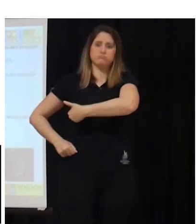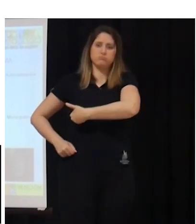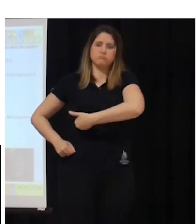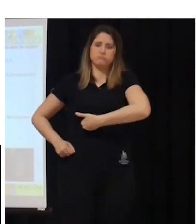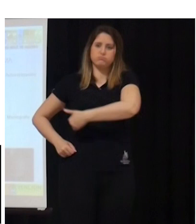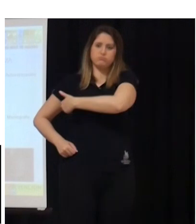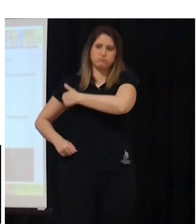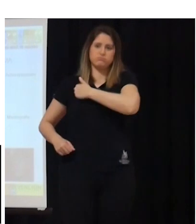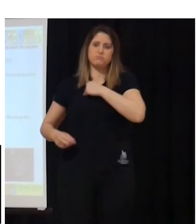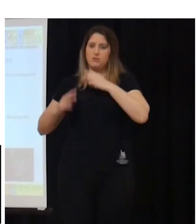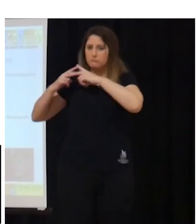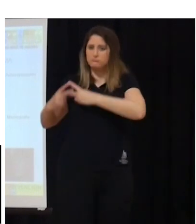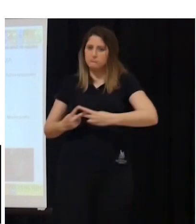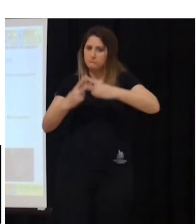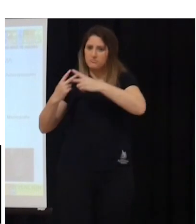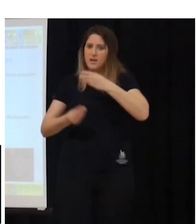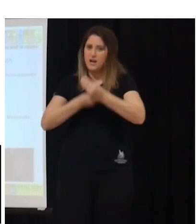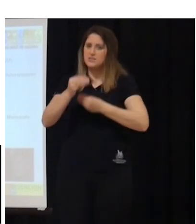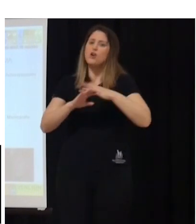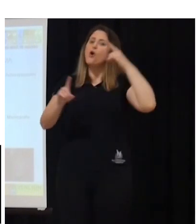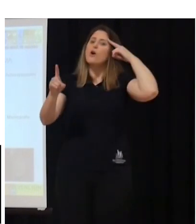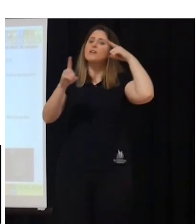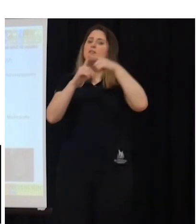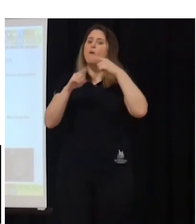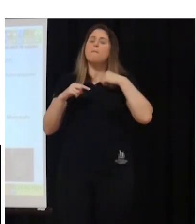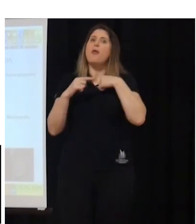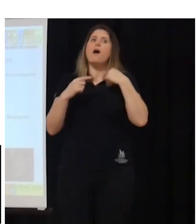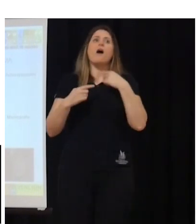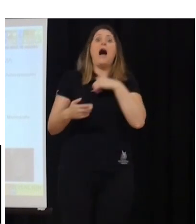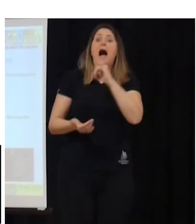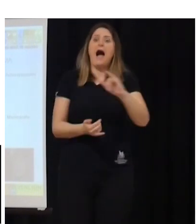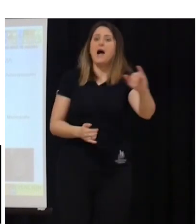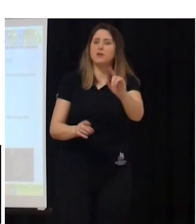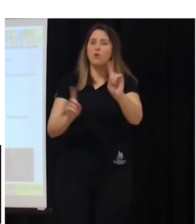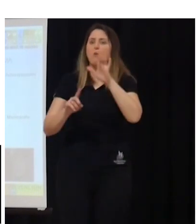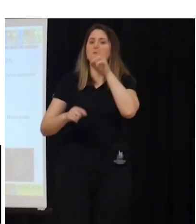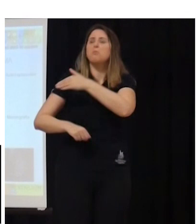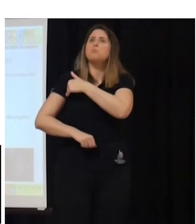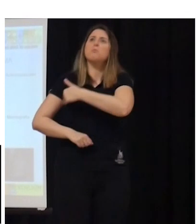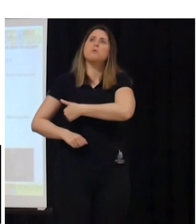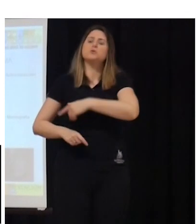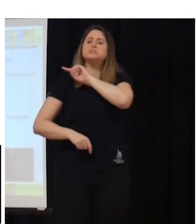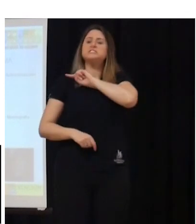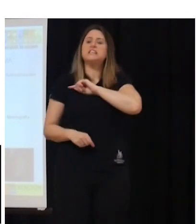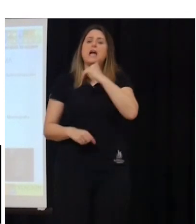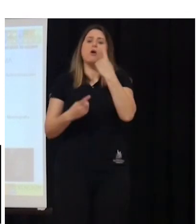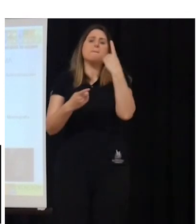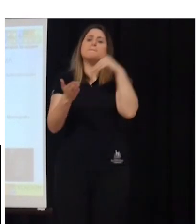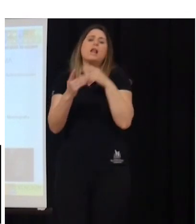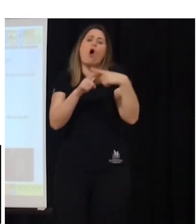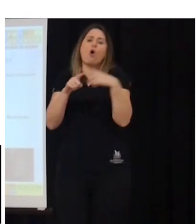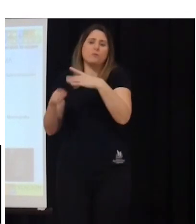pecho. No con la finalidad de detectar algo, porque van a detectar mil cosas, sino con la finalidad